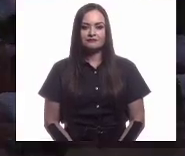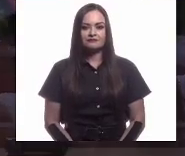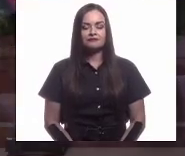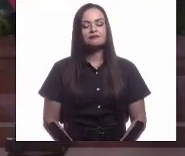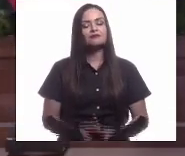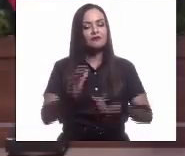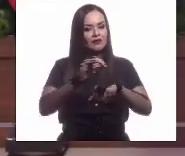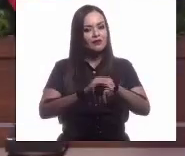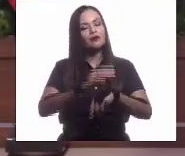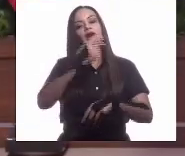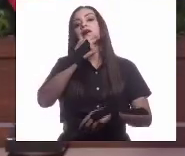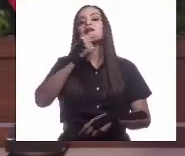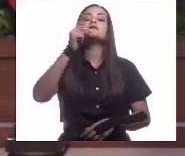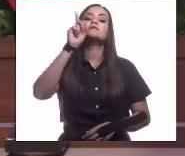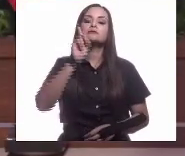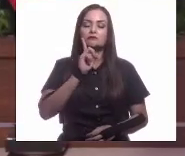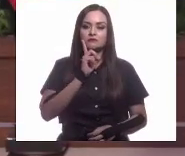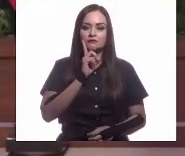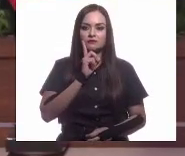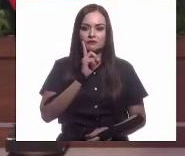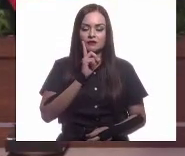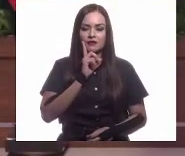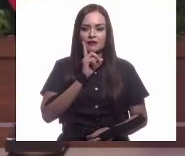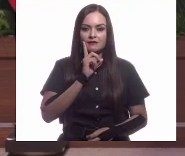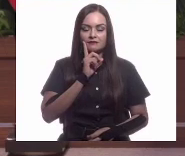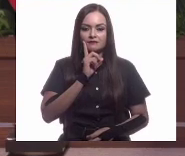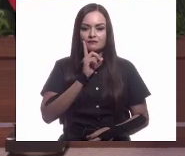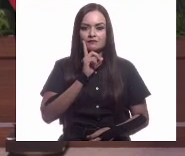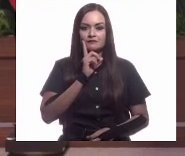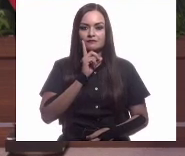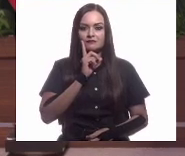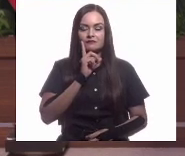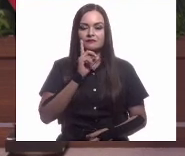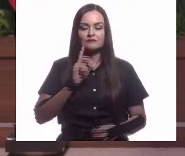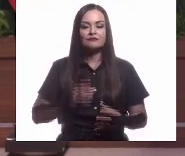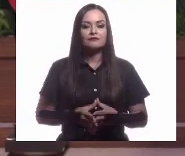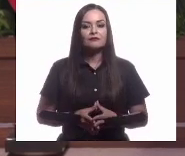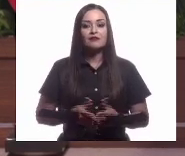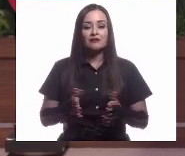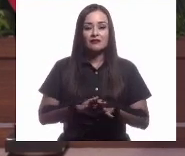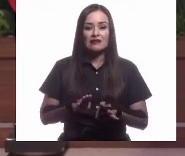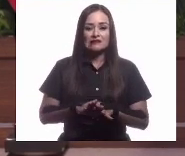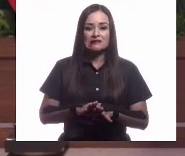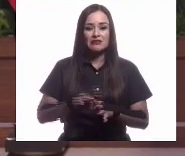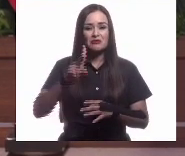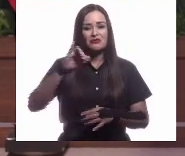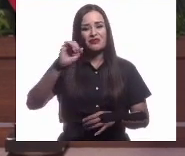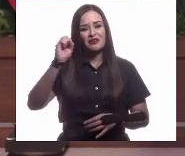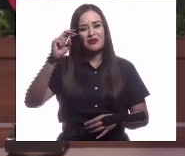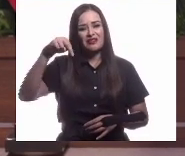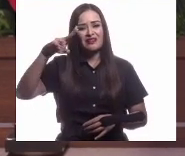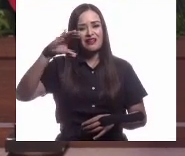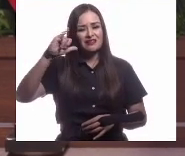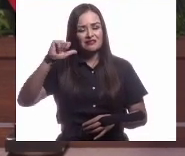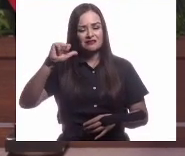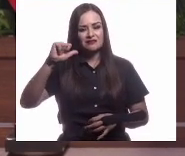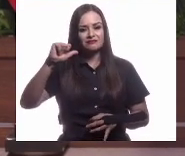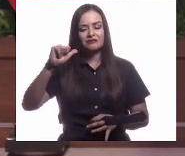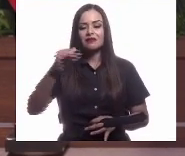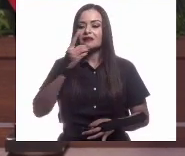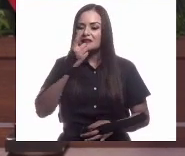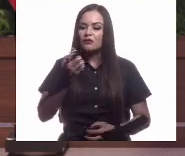Amigas y amigos, el abatimiento de la violencia prueba que con educación,